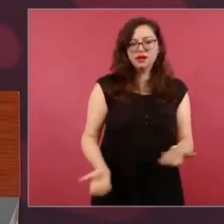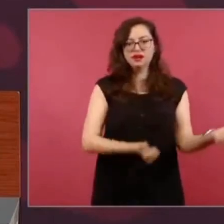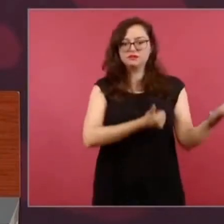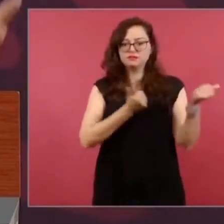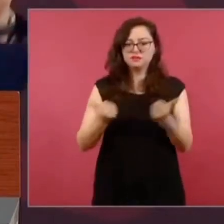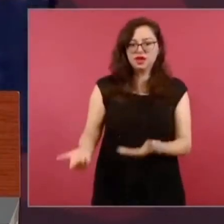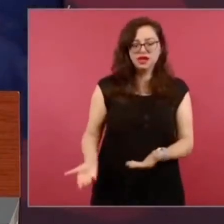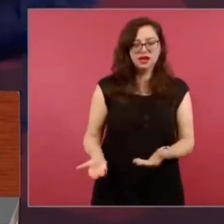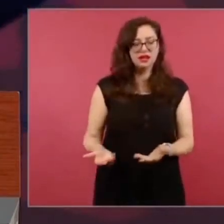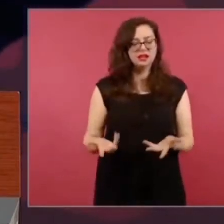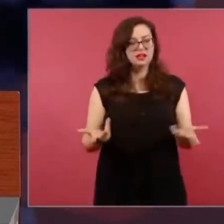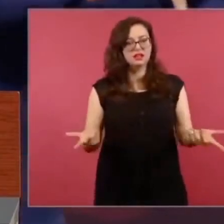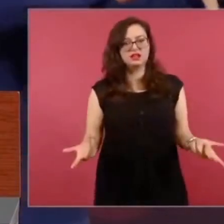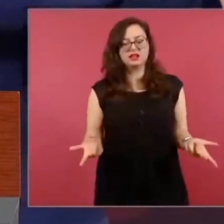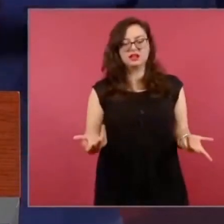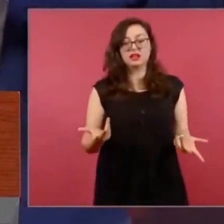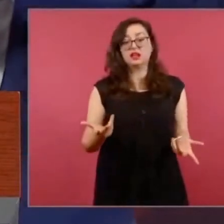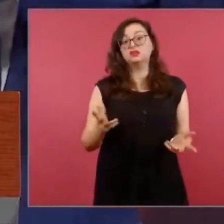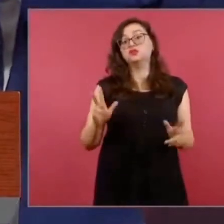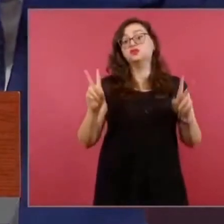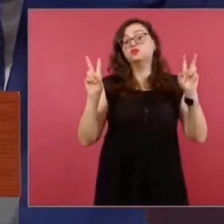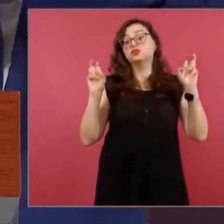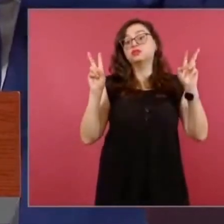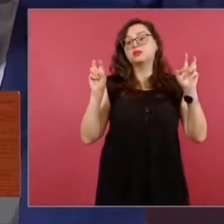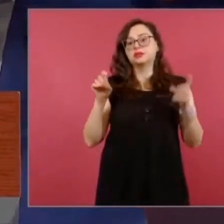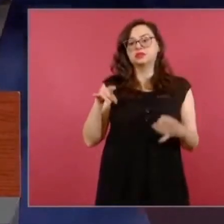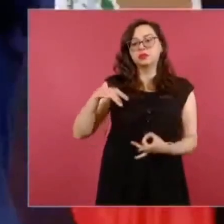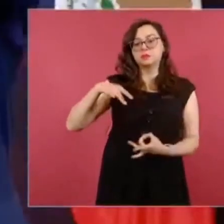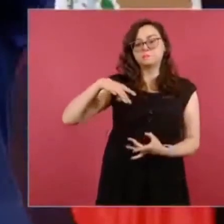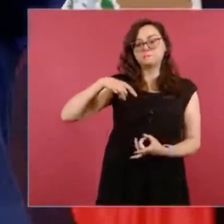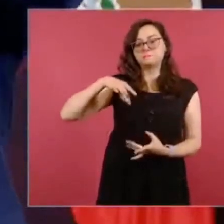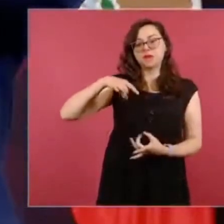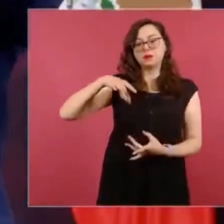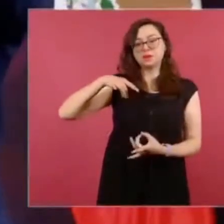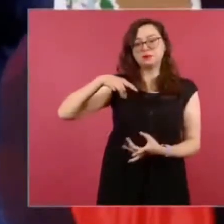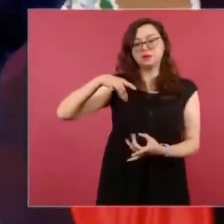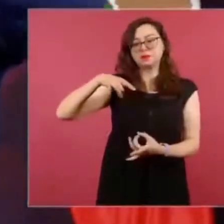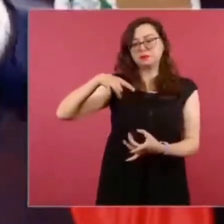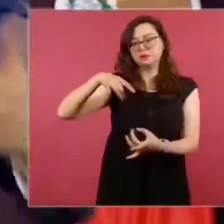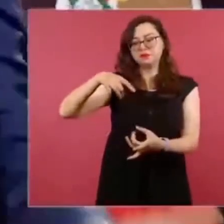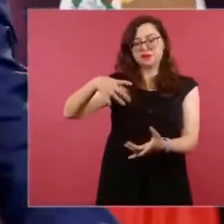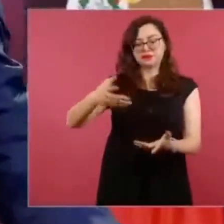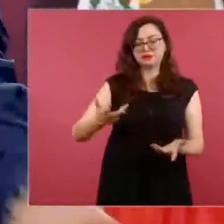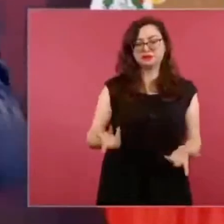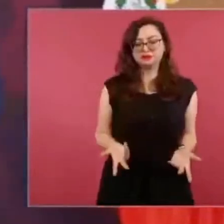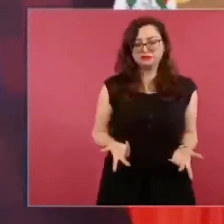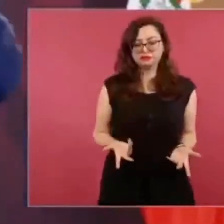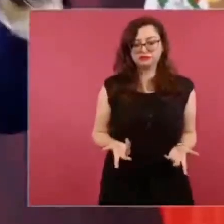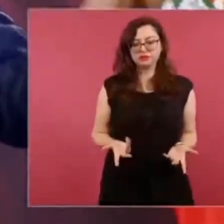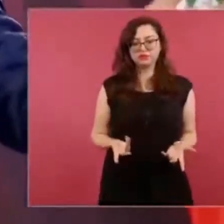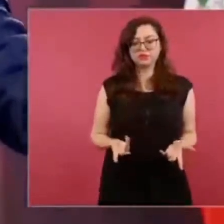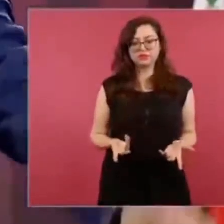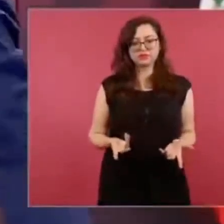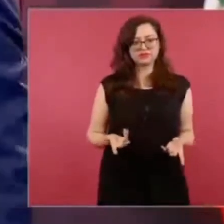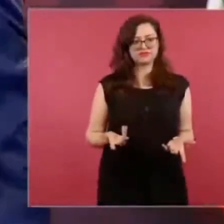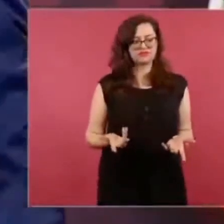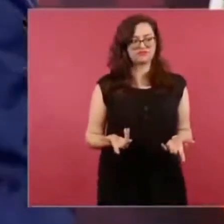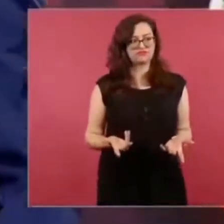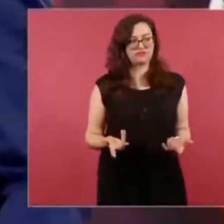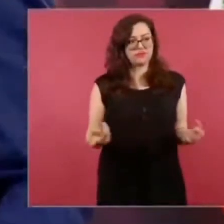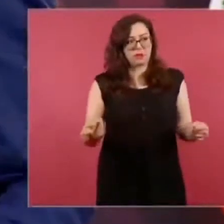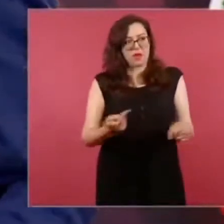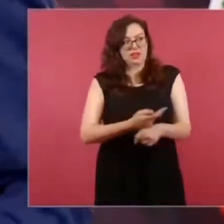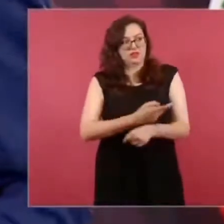porque supuestamente estas armas, y ahí vamos a que no son tan